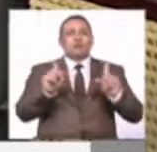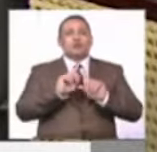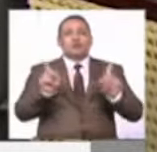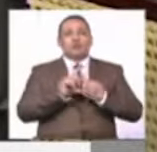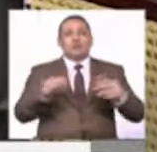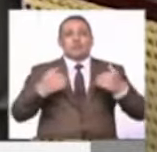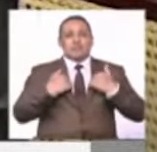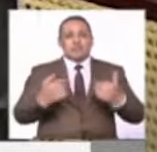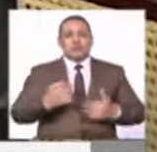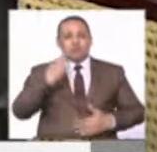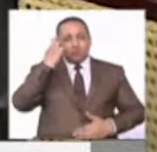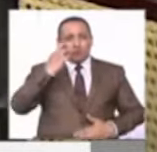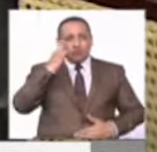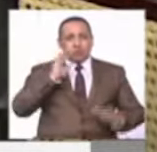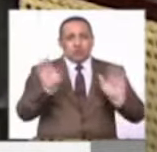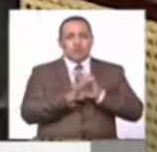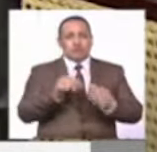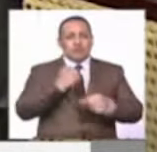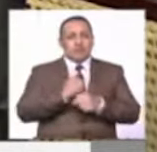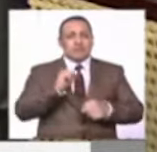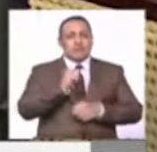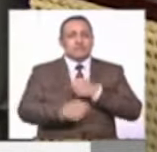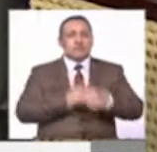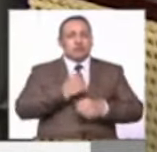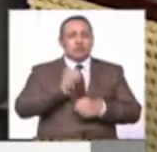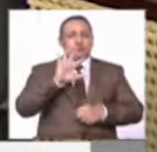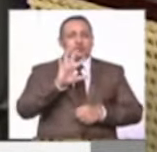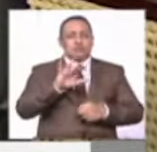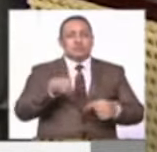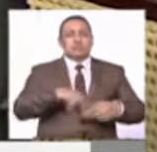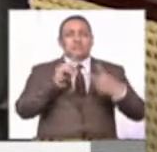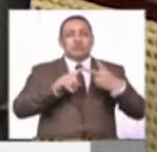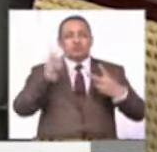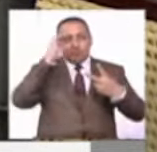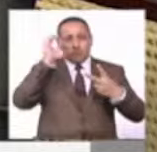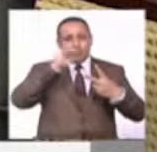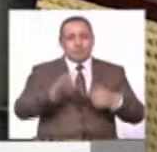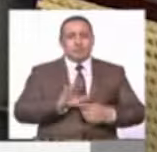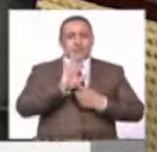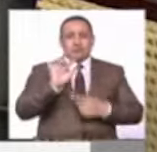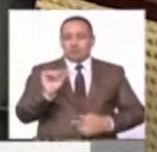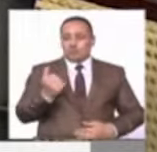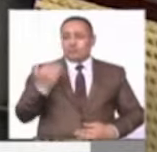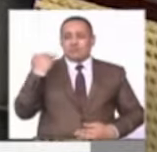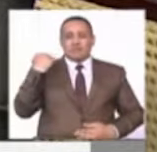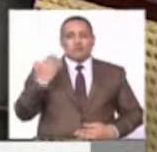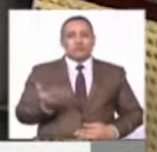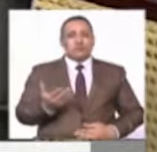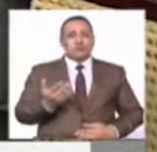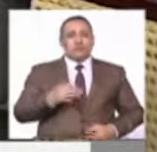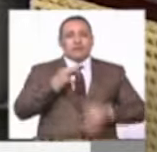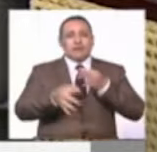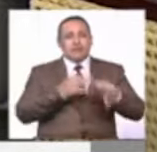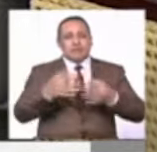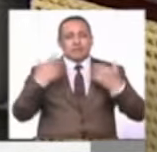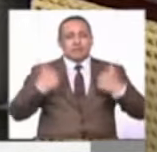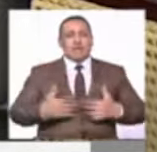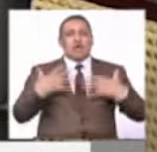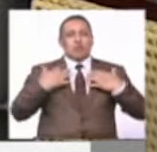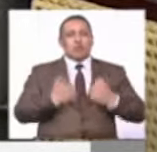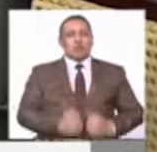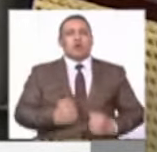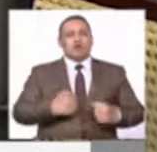ejercerlo por el periodo de 5 años y su segunda opinión emitida recientemente ya como abogado en